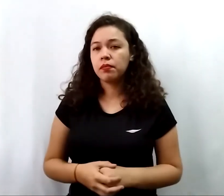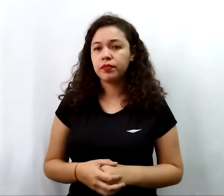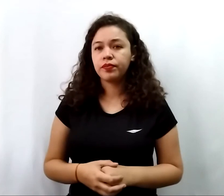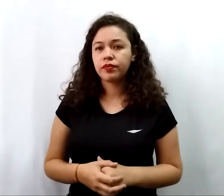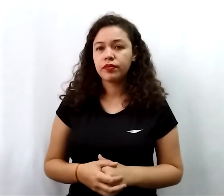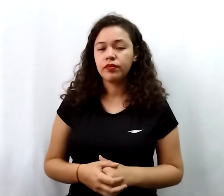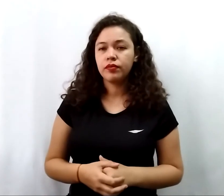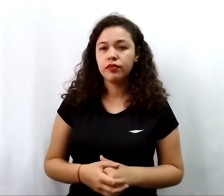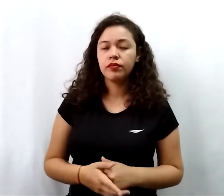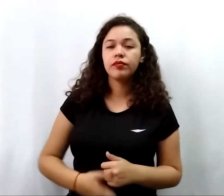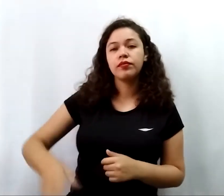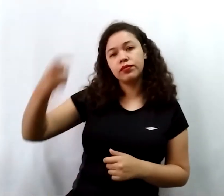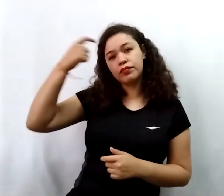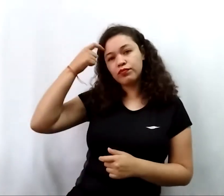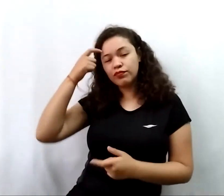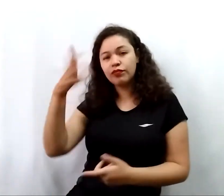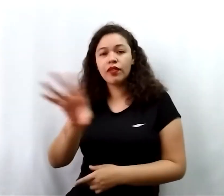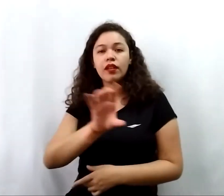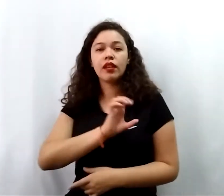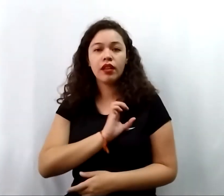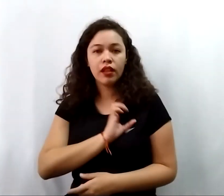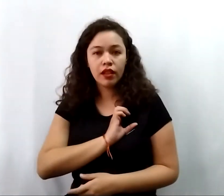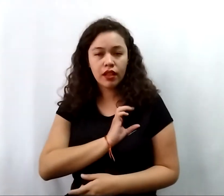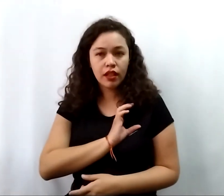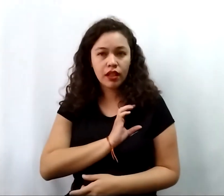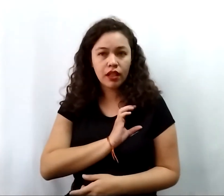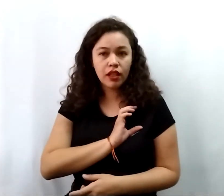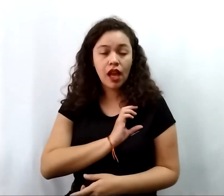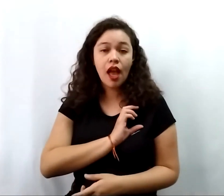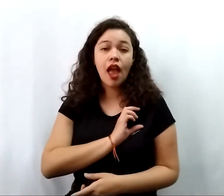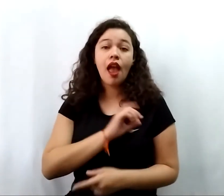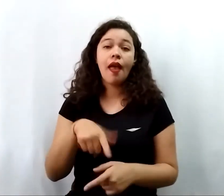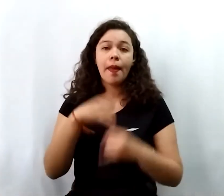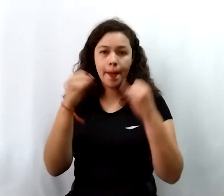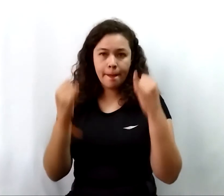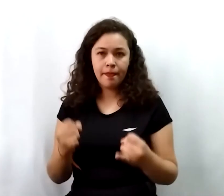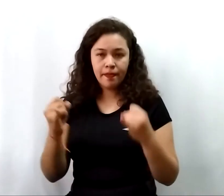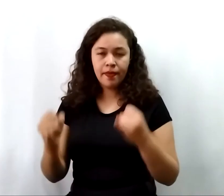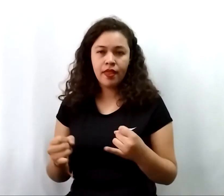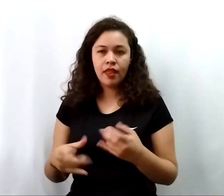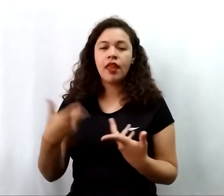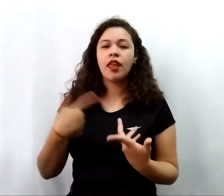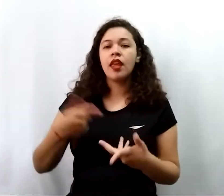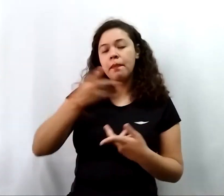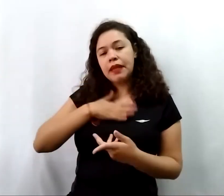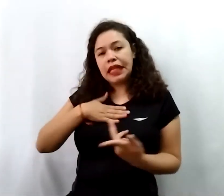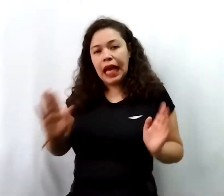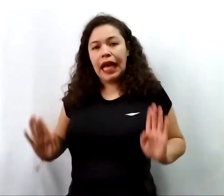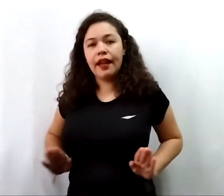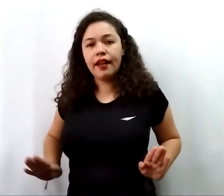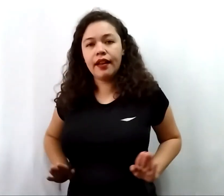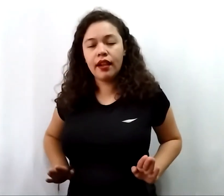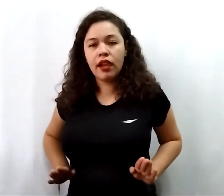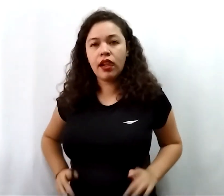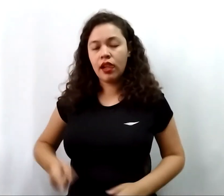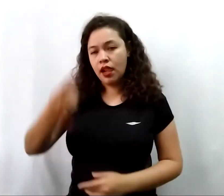aspectos cognitivos, afectivos y individuales y conductuales que están afectando